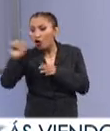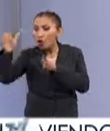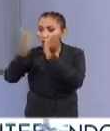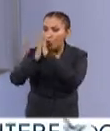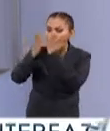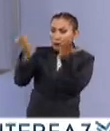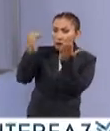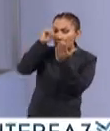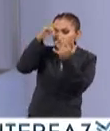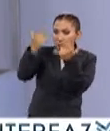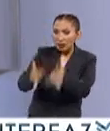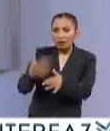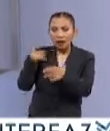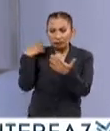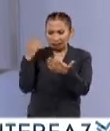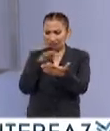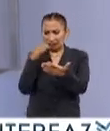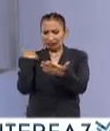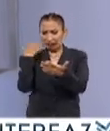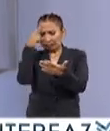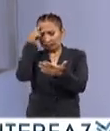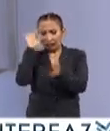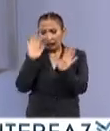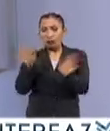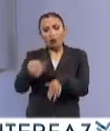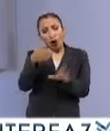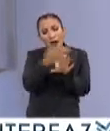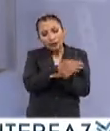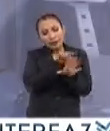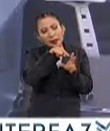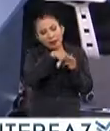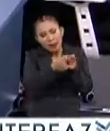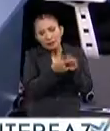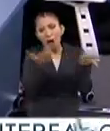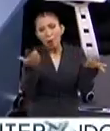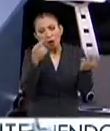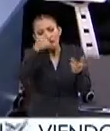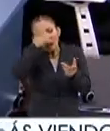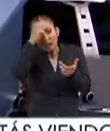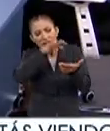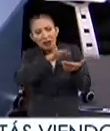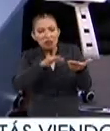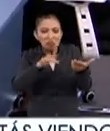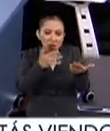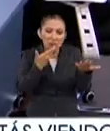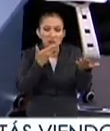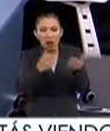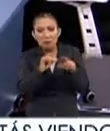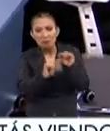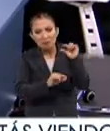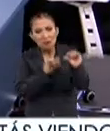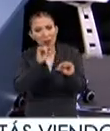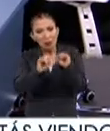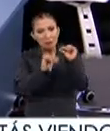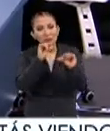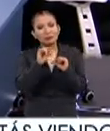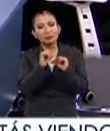tomo muy complejo y lo abandonas. No obstante, si empiezas en esta lógica, puedes realmente ir